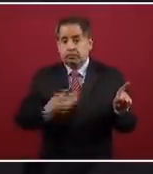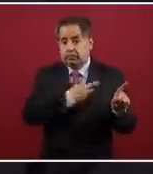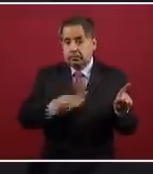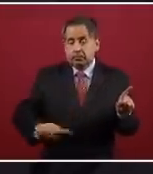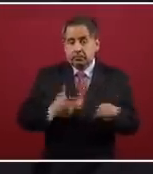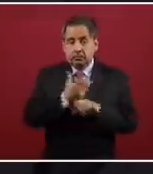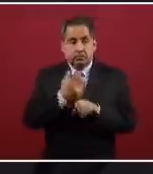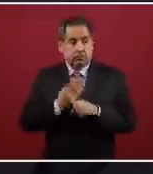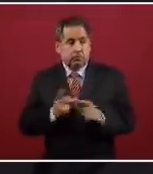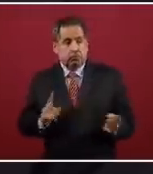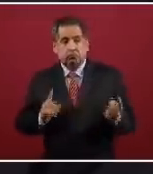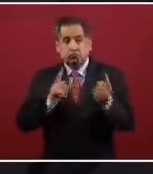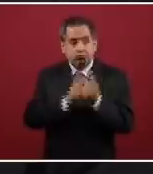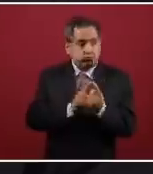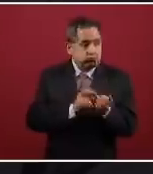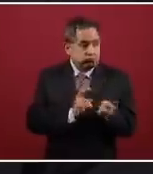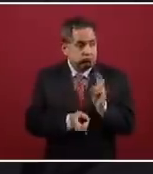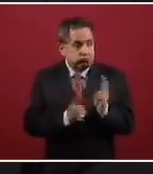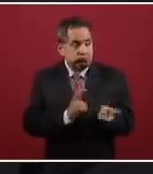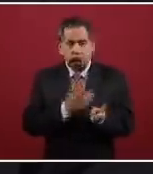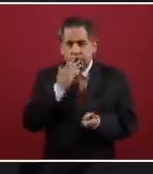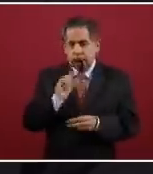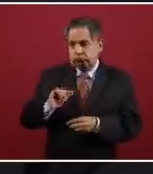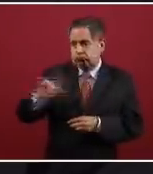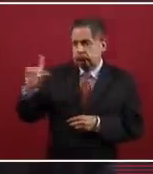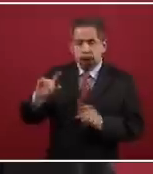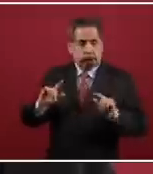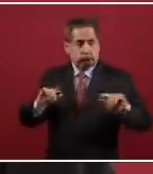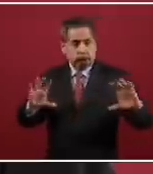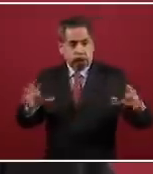funcionarios, tanto de México como de Estados Unidos,